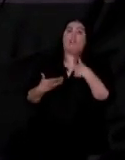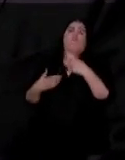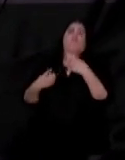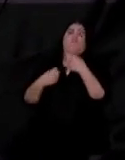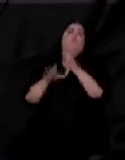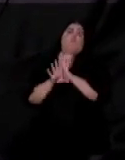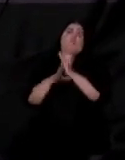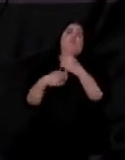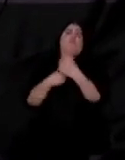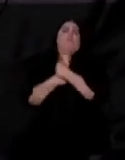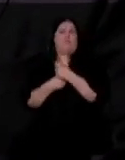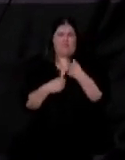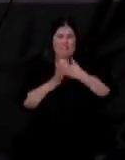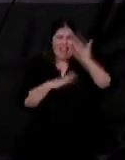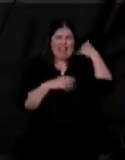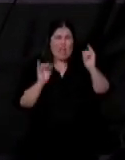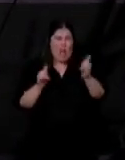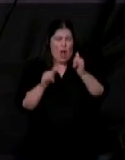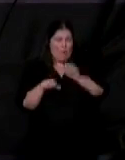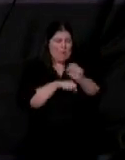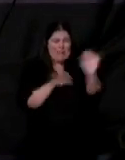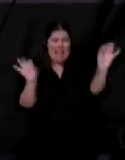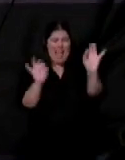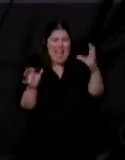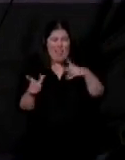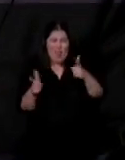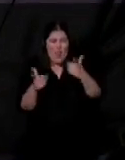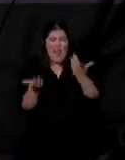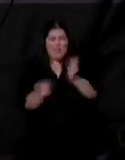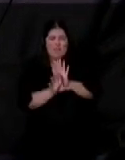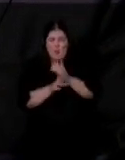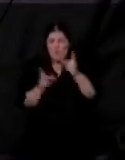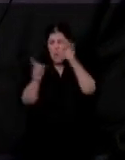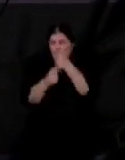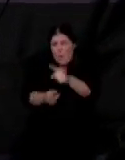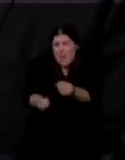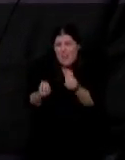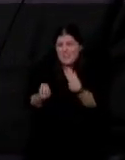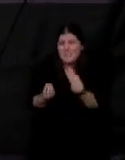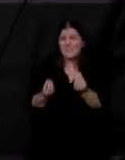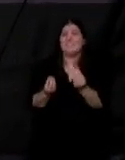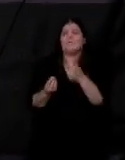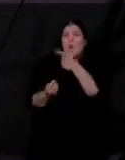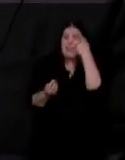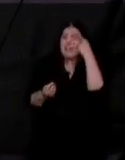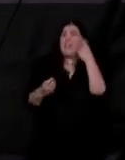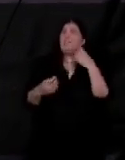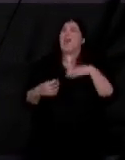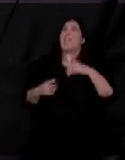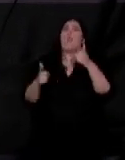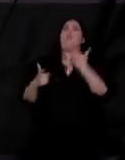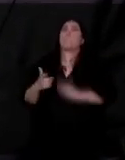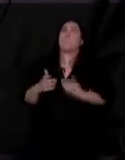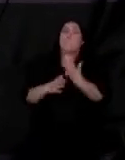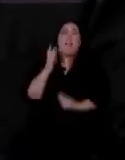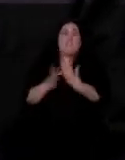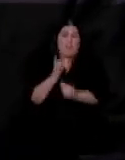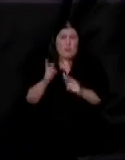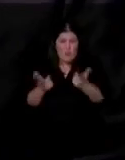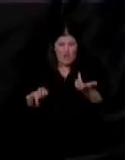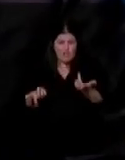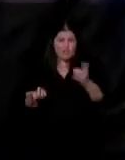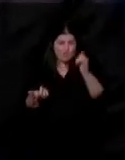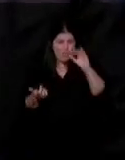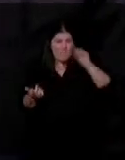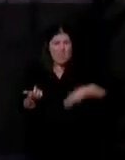digamos que ni siquiera estaba graduado o sea cuál es el problema O acaso vos te crees que digamos la vida no tiene fracasos uno tiene fracasos se pone de